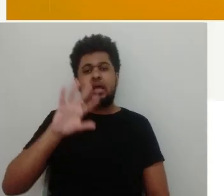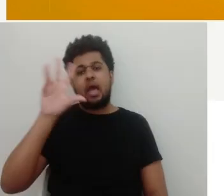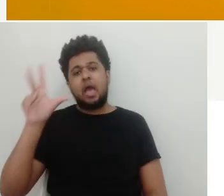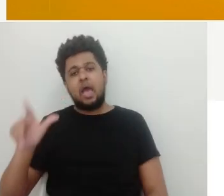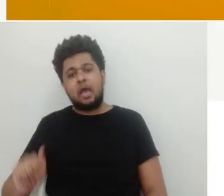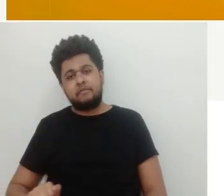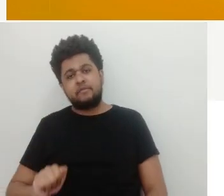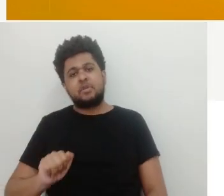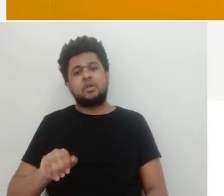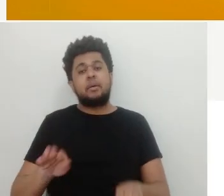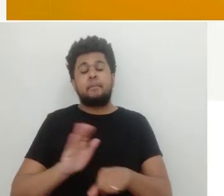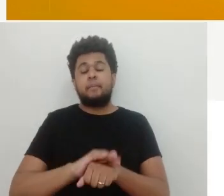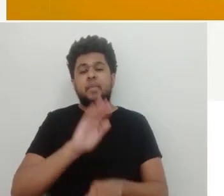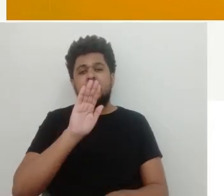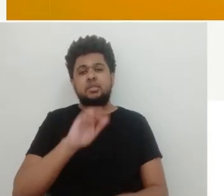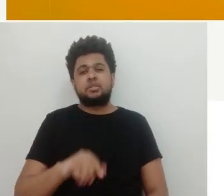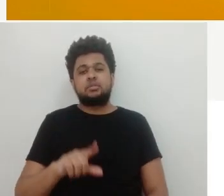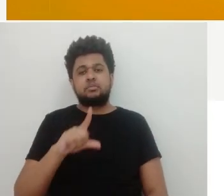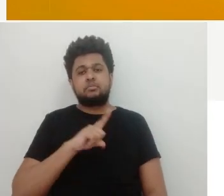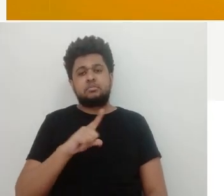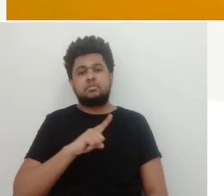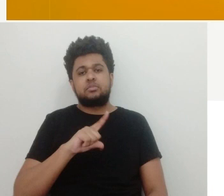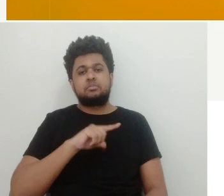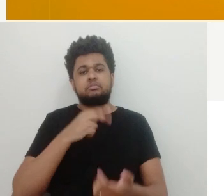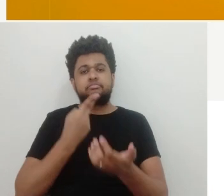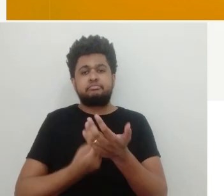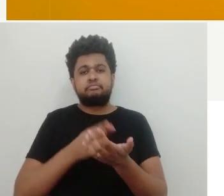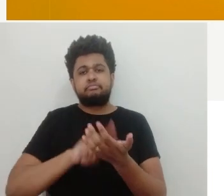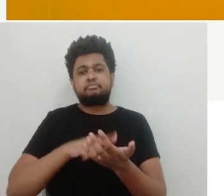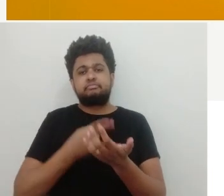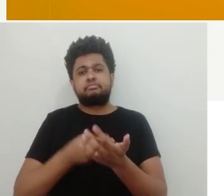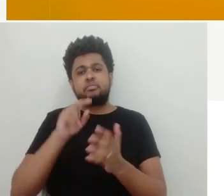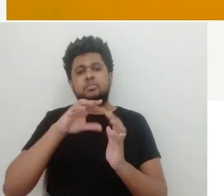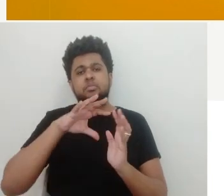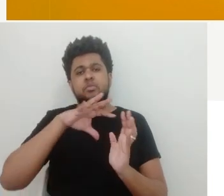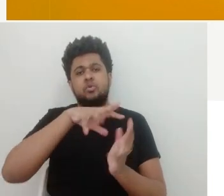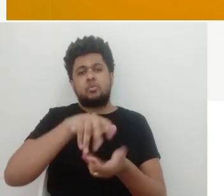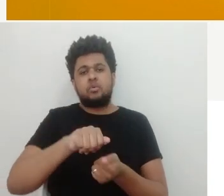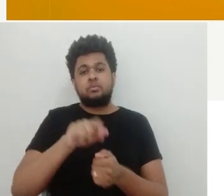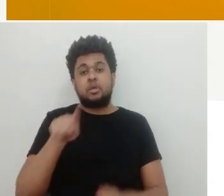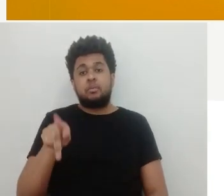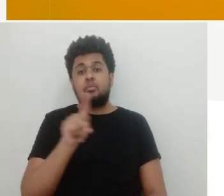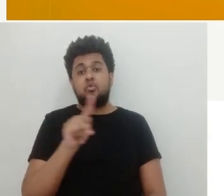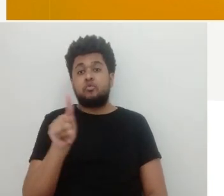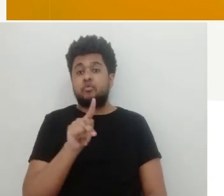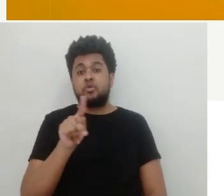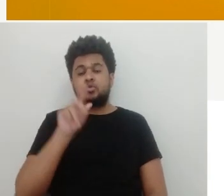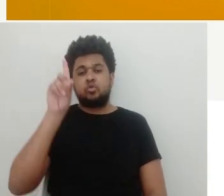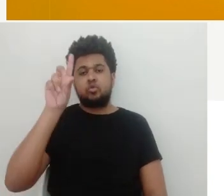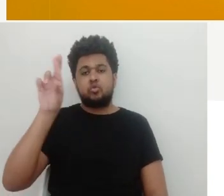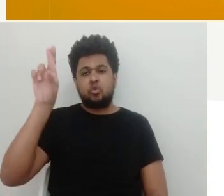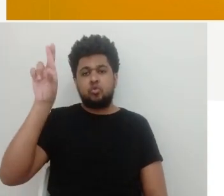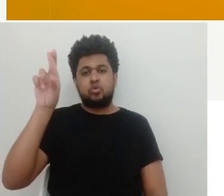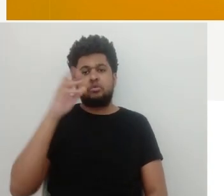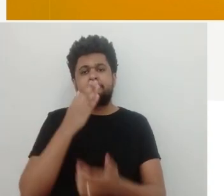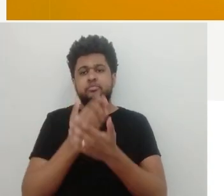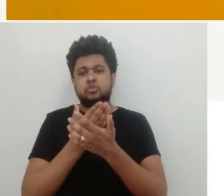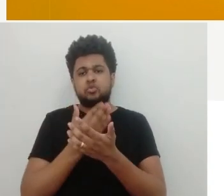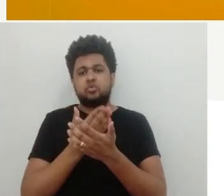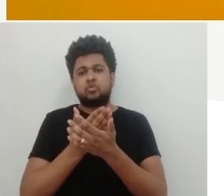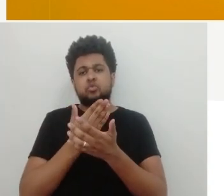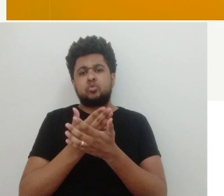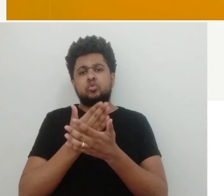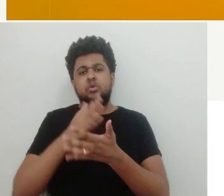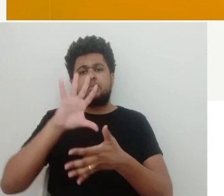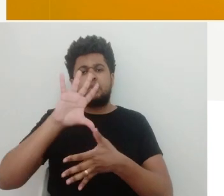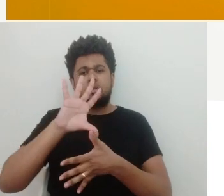estudios americanos y de la maestría en estudios internacionales de la Universidad de Santiago de Chile. Gracias,